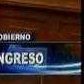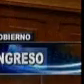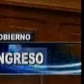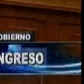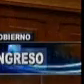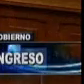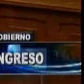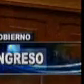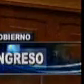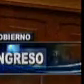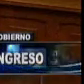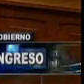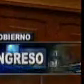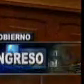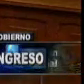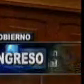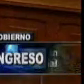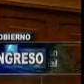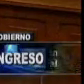de 180 días.